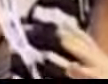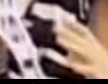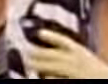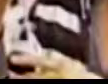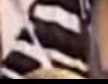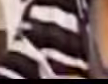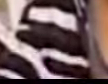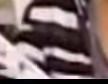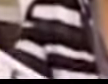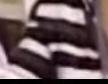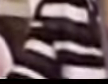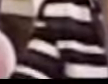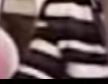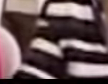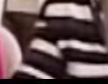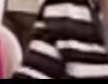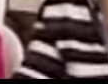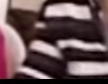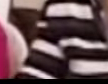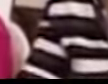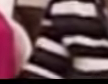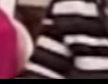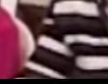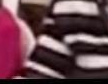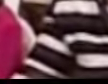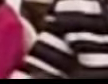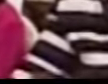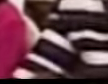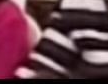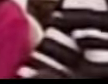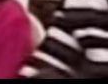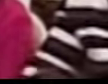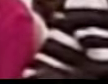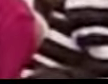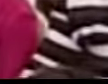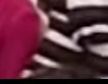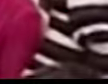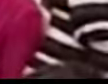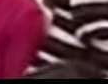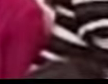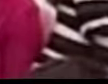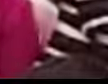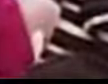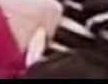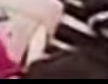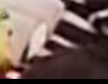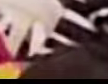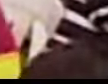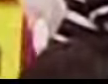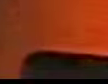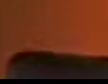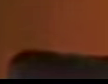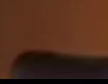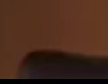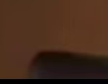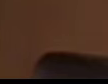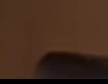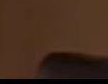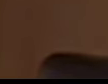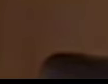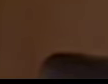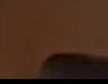Eso creo es carne de toro, me dijeron que es presidente. Toro virgen, me dijeron que era. Así es que siga nomás, presidente.